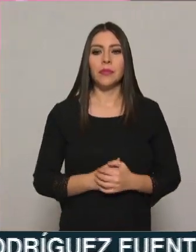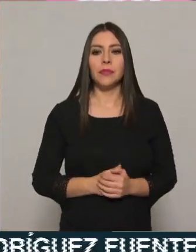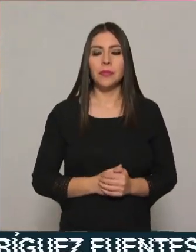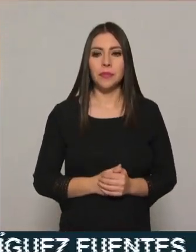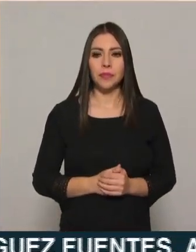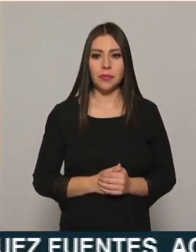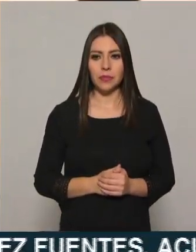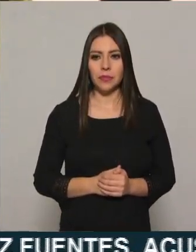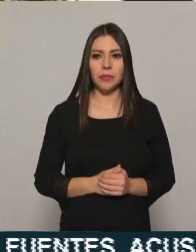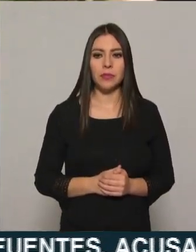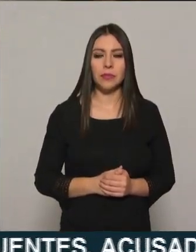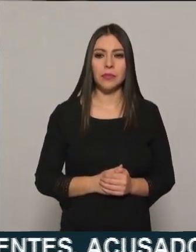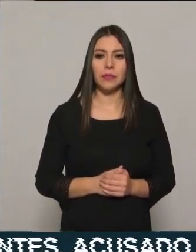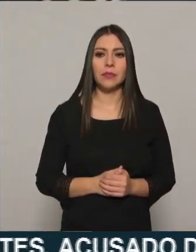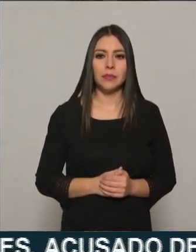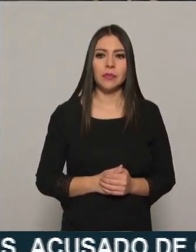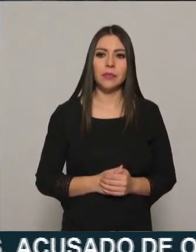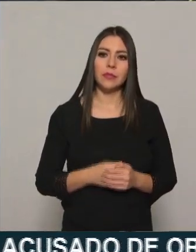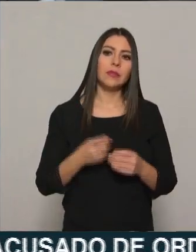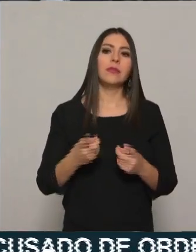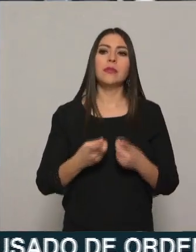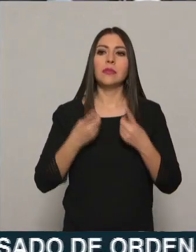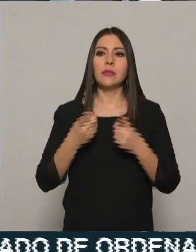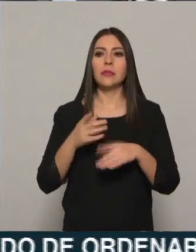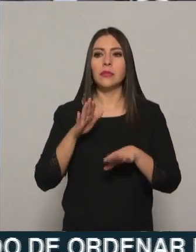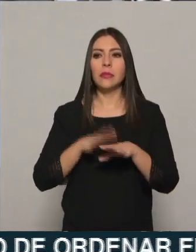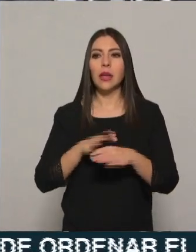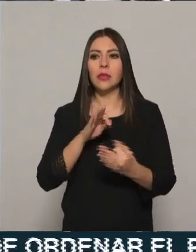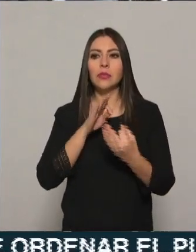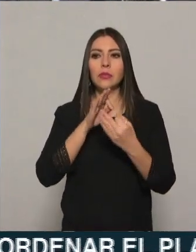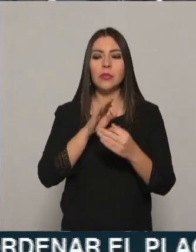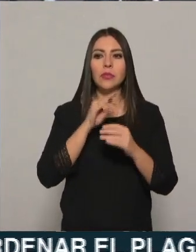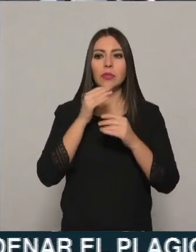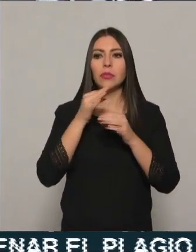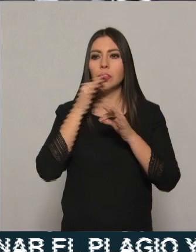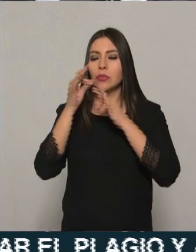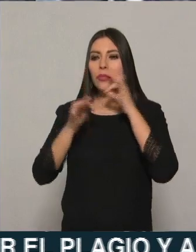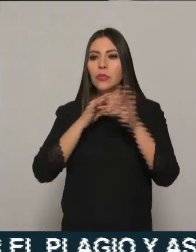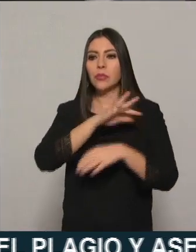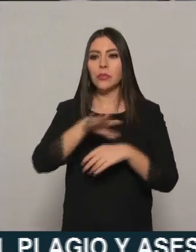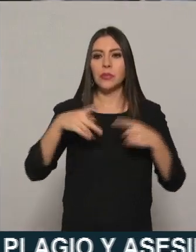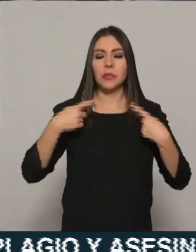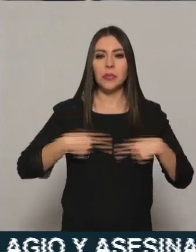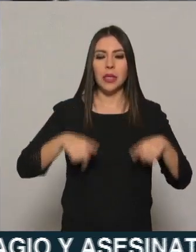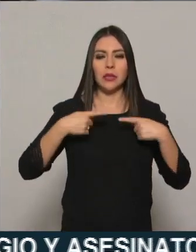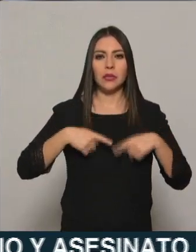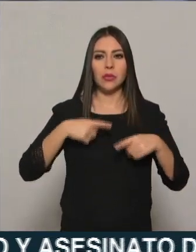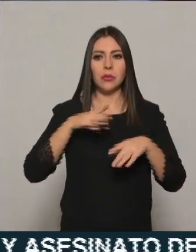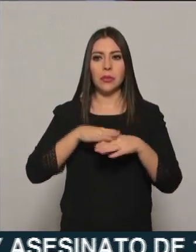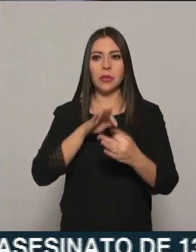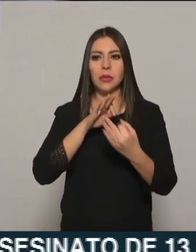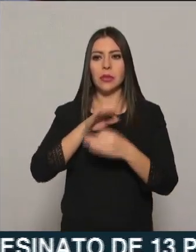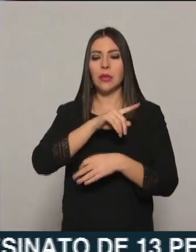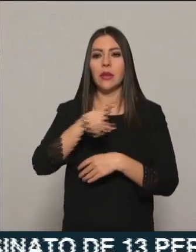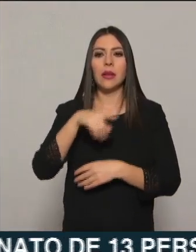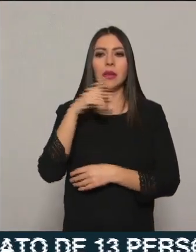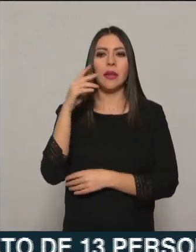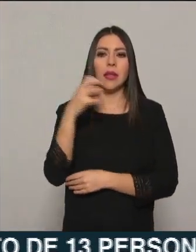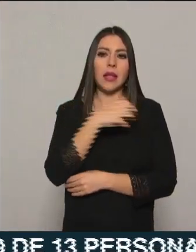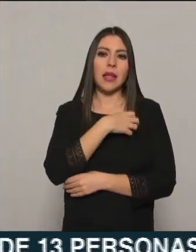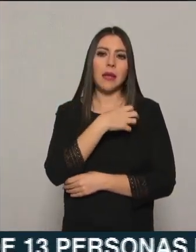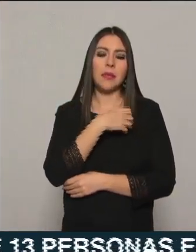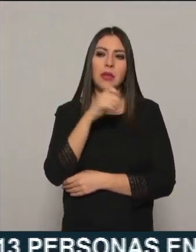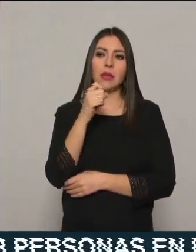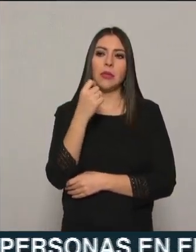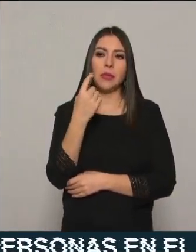el objetivo de ofrecer una programación más cercana y de interés a los televidentes, el Sistema Público de Radiodifusión de la